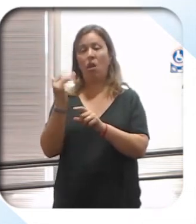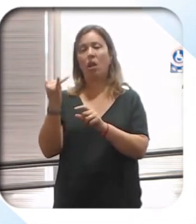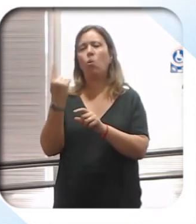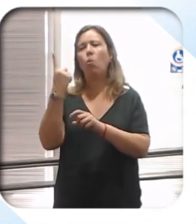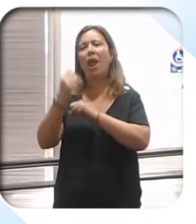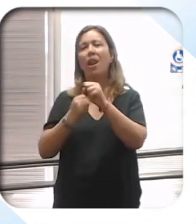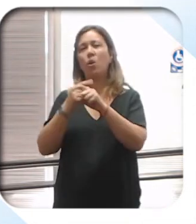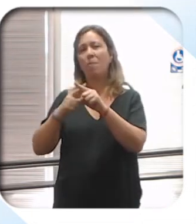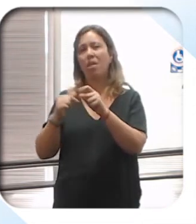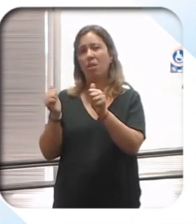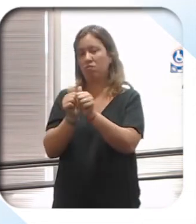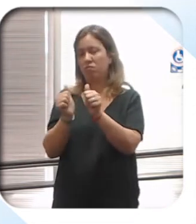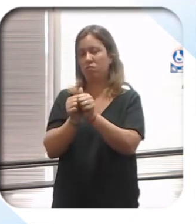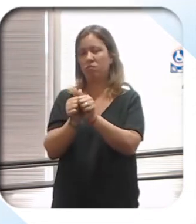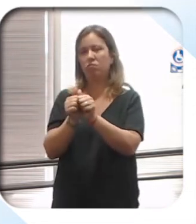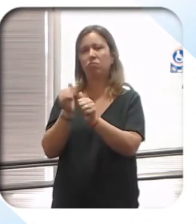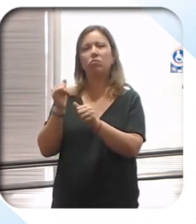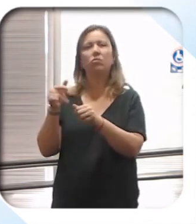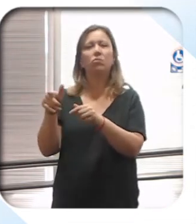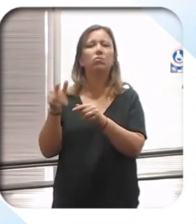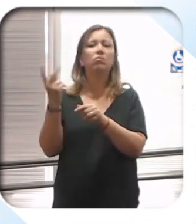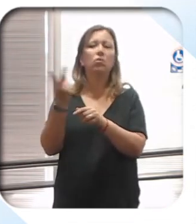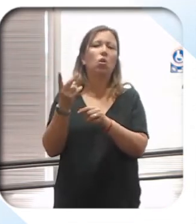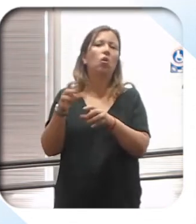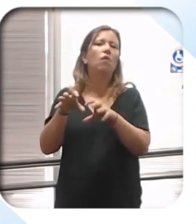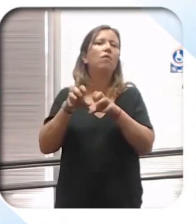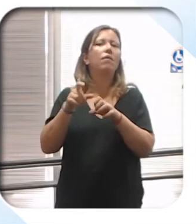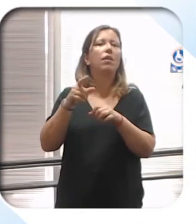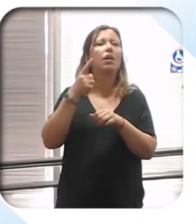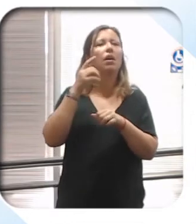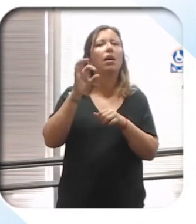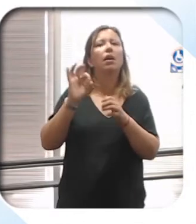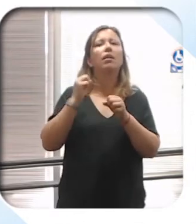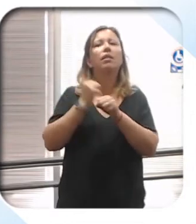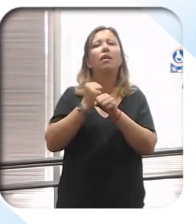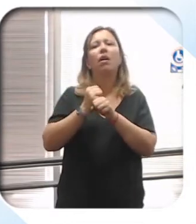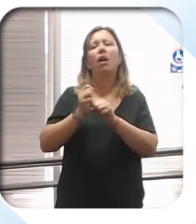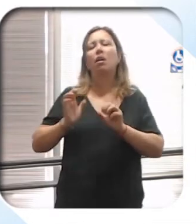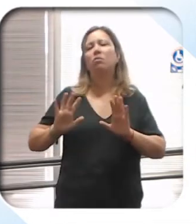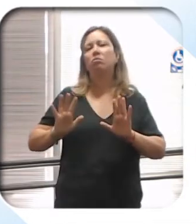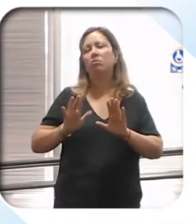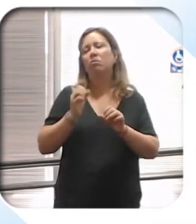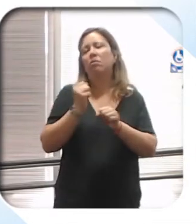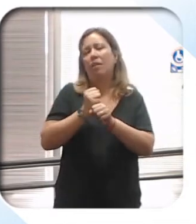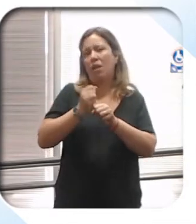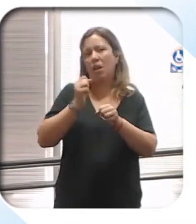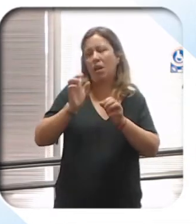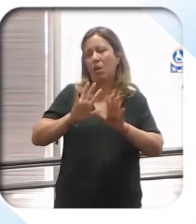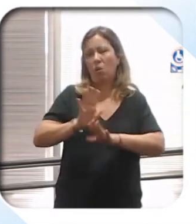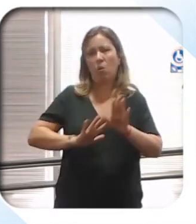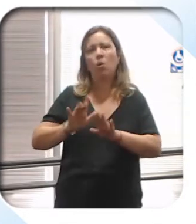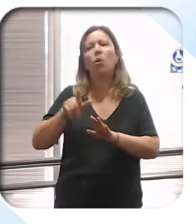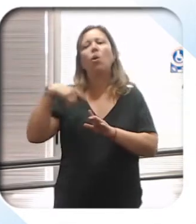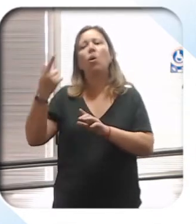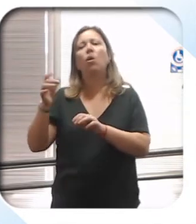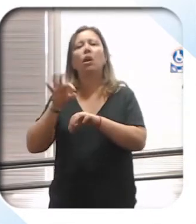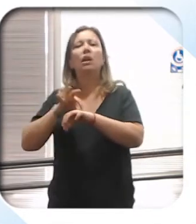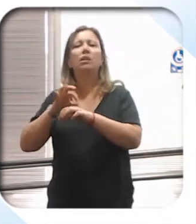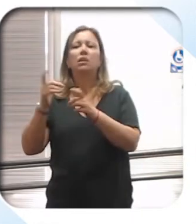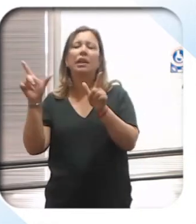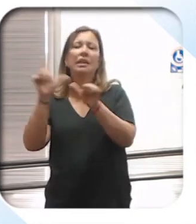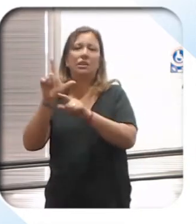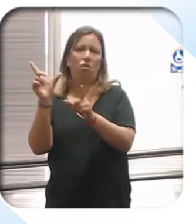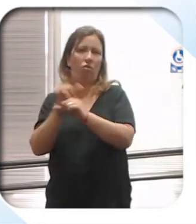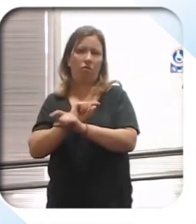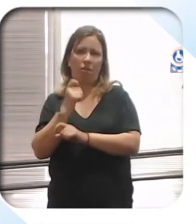relación. Padres vivos con los que convive. Hermanos dos, trabajo de mantenimiento. Estudio secundaria incompleta.